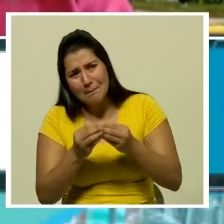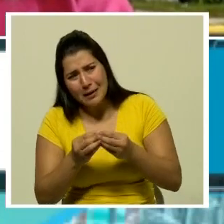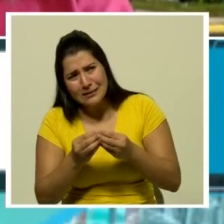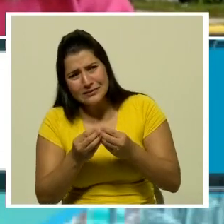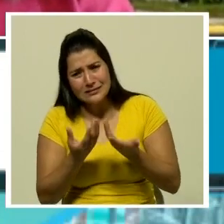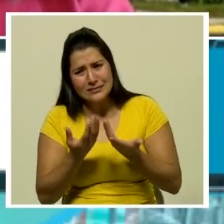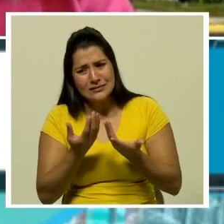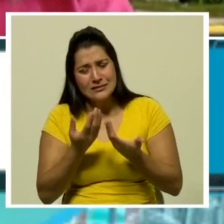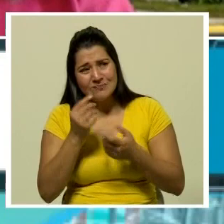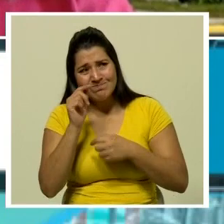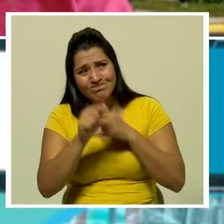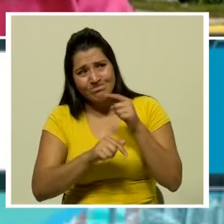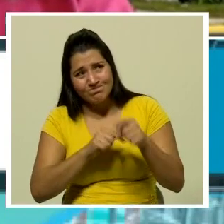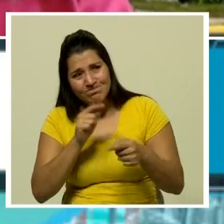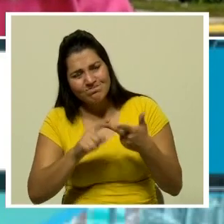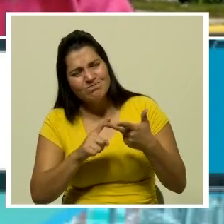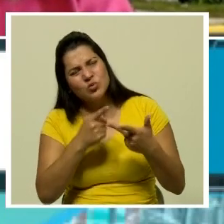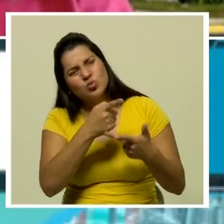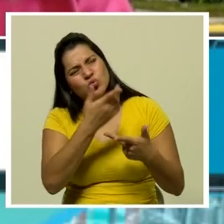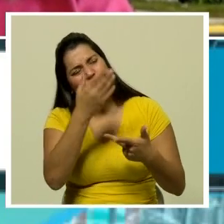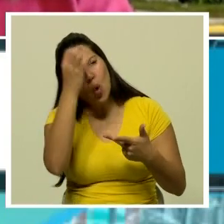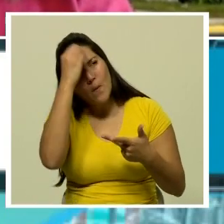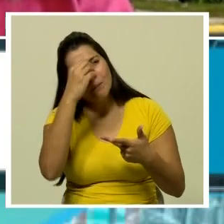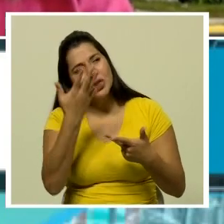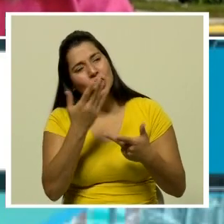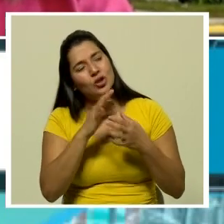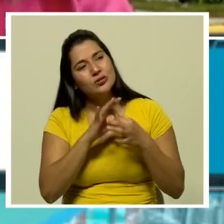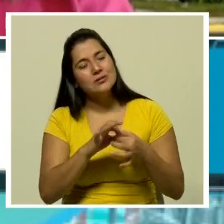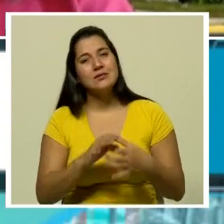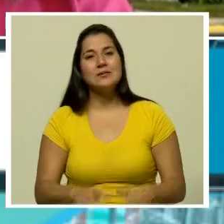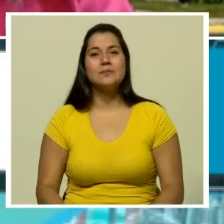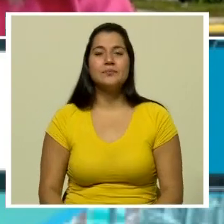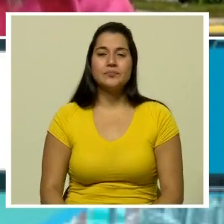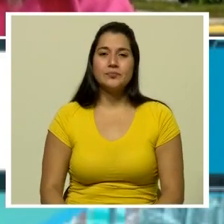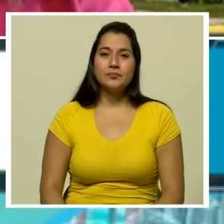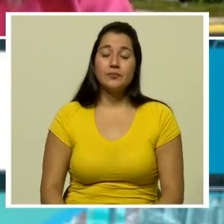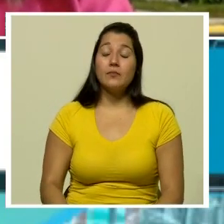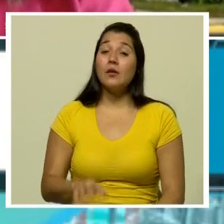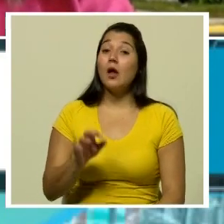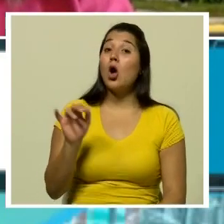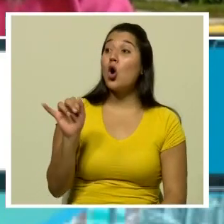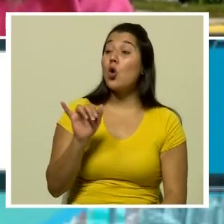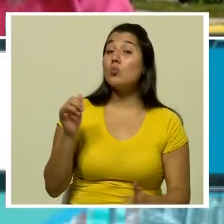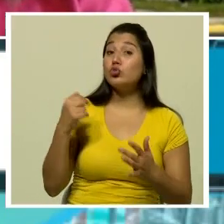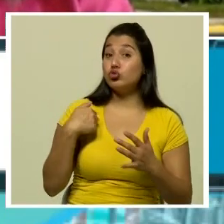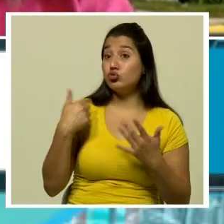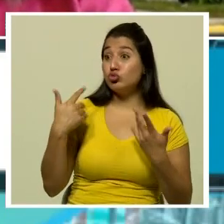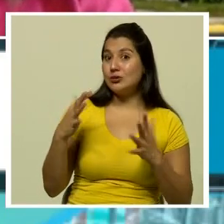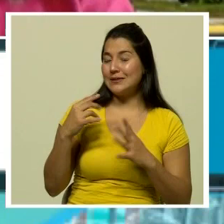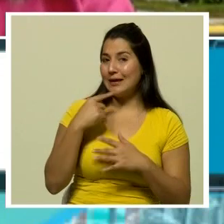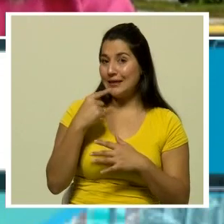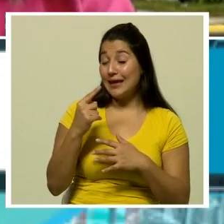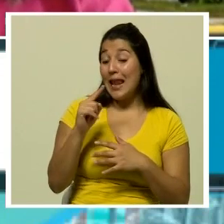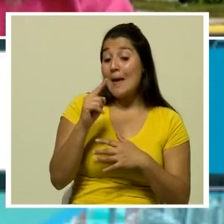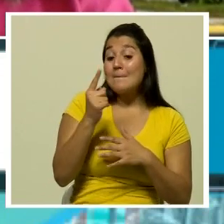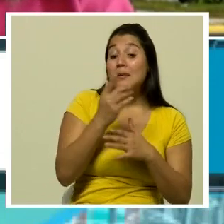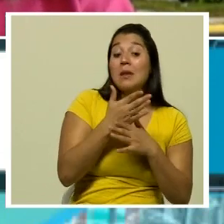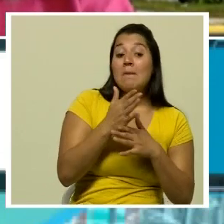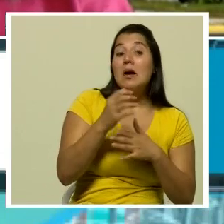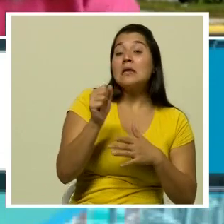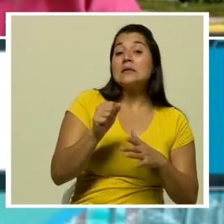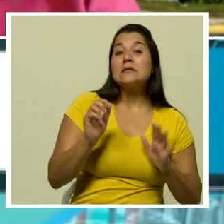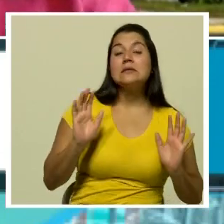Hay muchas opiniones sobre esto. Bueno, como decía, en una primera etapa, sí